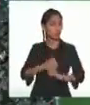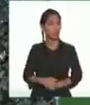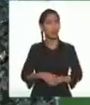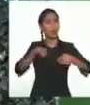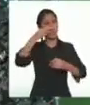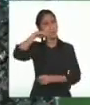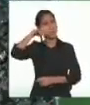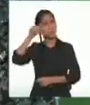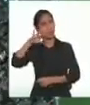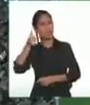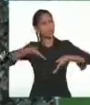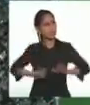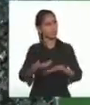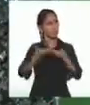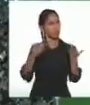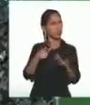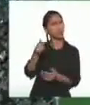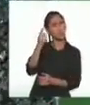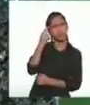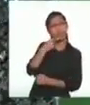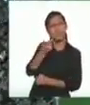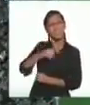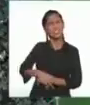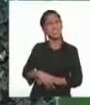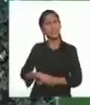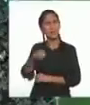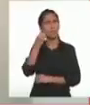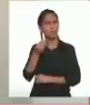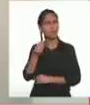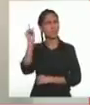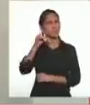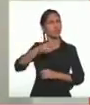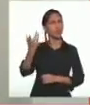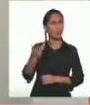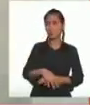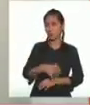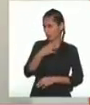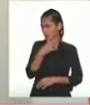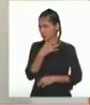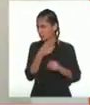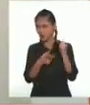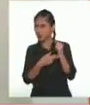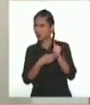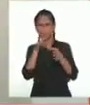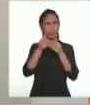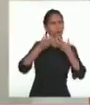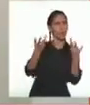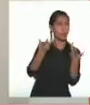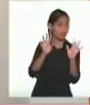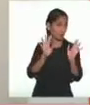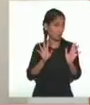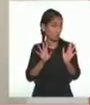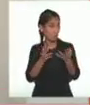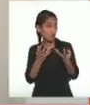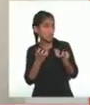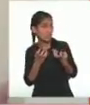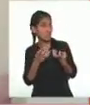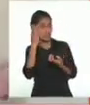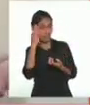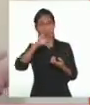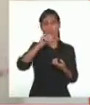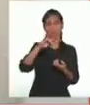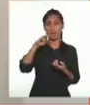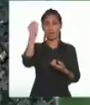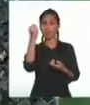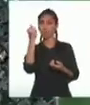¿dónde nació María? ¿Tú qué dices, Edwin? ¿En qué caso se usa por qué? No estoy seguro de poder explicarlo. Es cuando quieres saber la causa o el